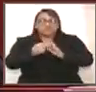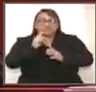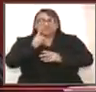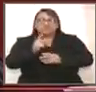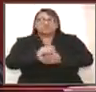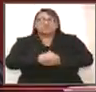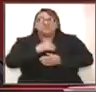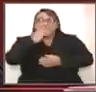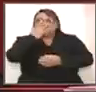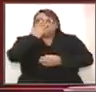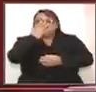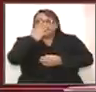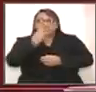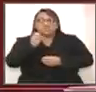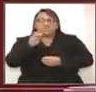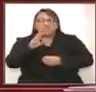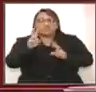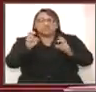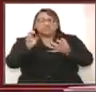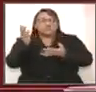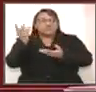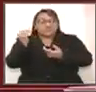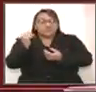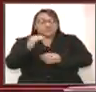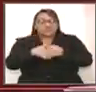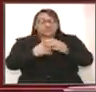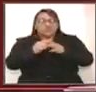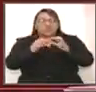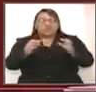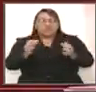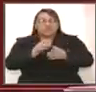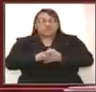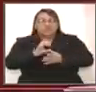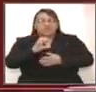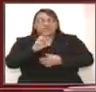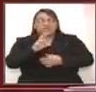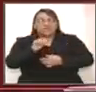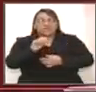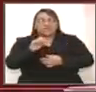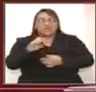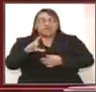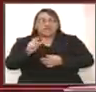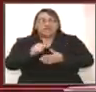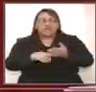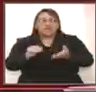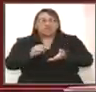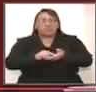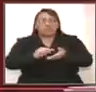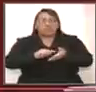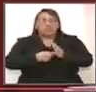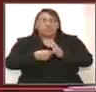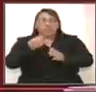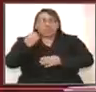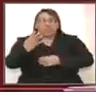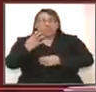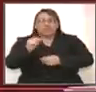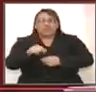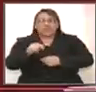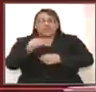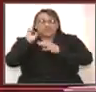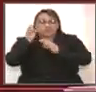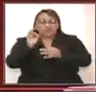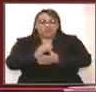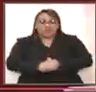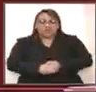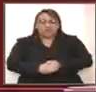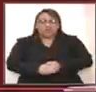el que alude a temas pendientes de política criminal y que constituye el punto 4 de esta